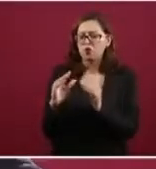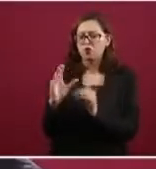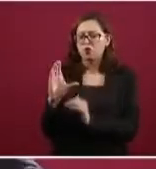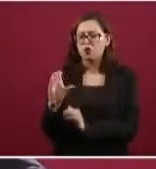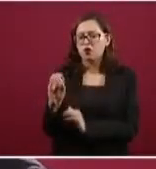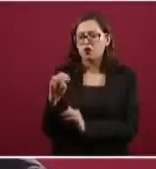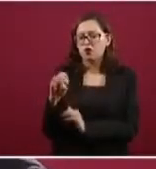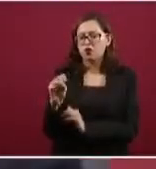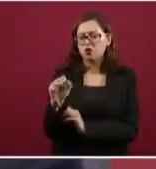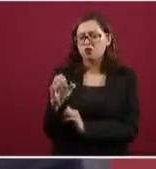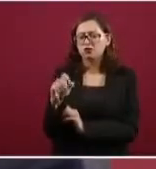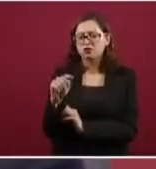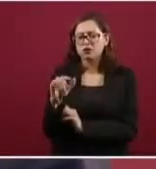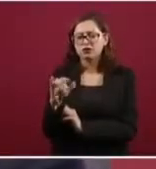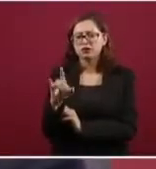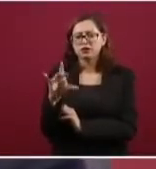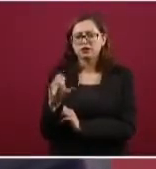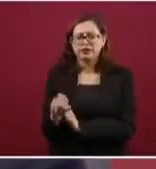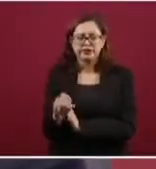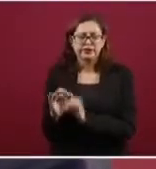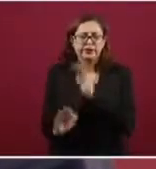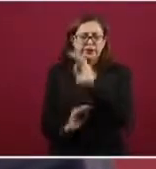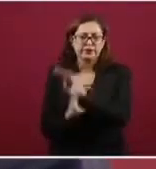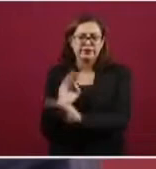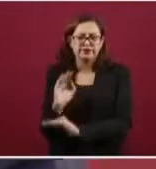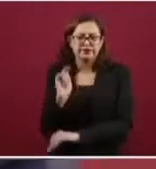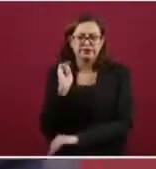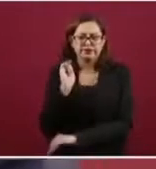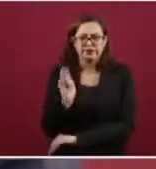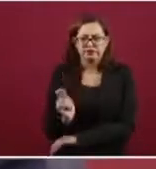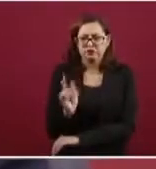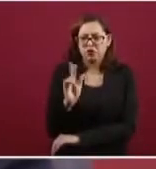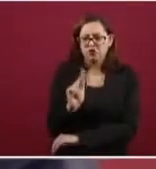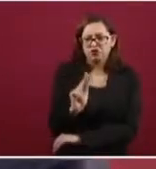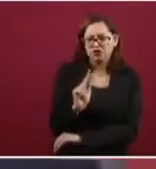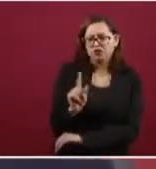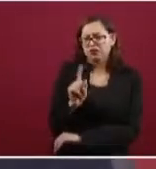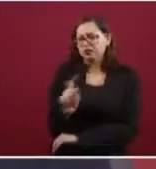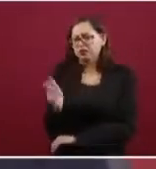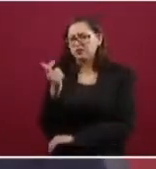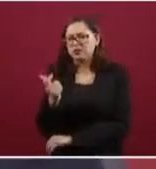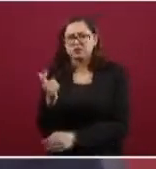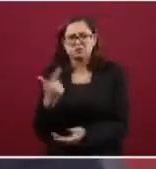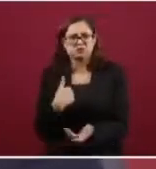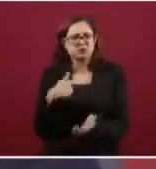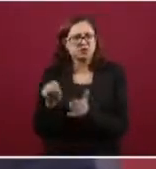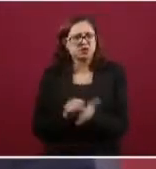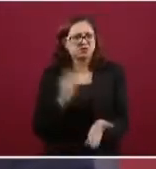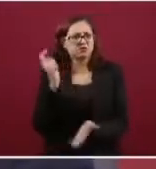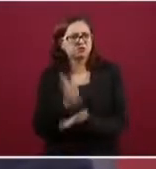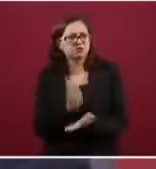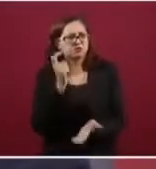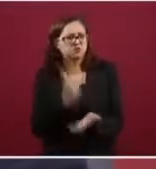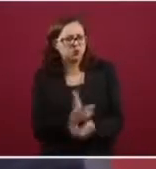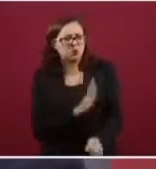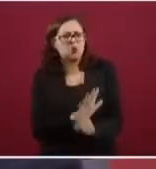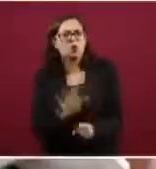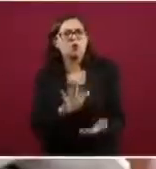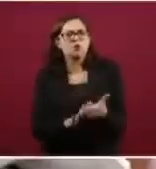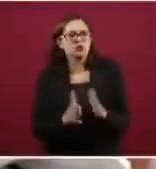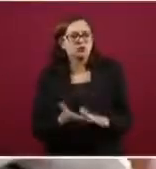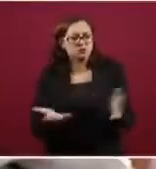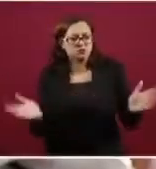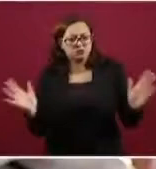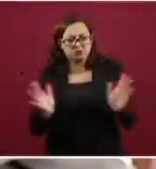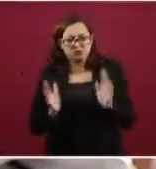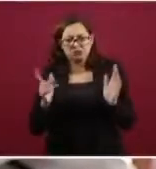cobran entre 80 y 150 pesos, no sabes por qué, y ni siquiera lo pediste. Y el otro tema es que estaban estimando